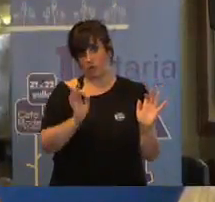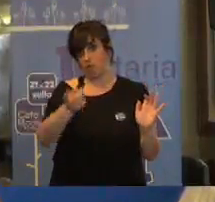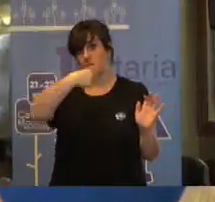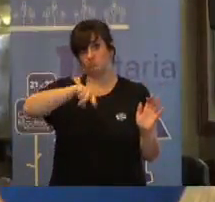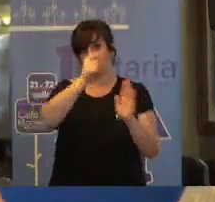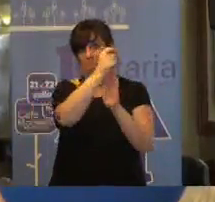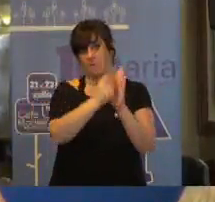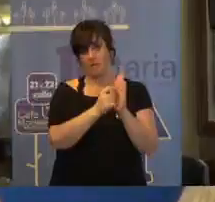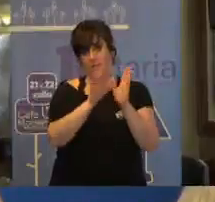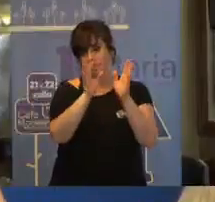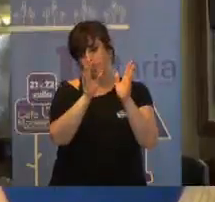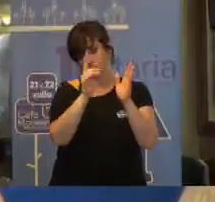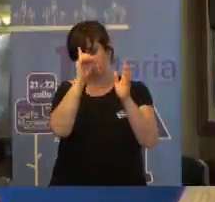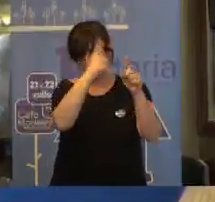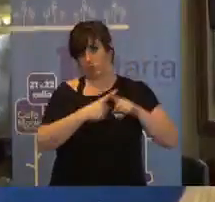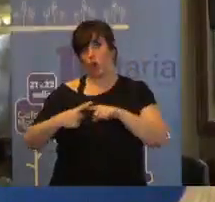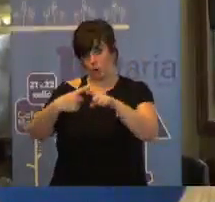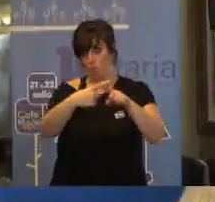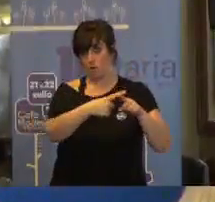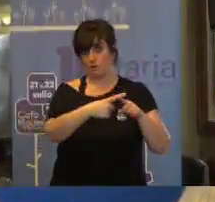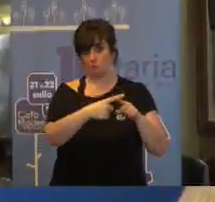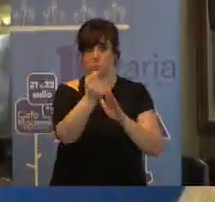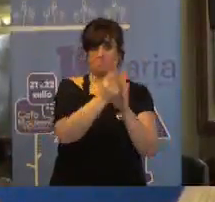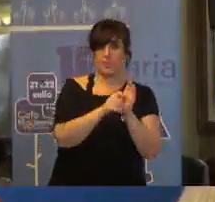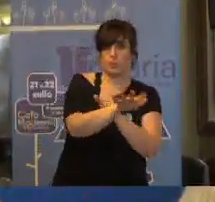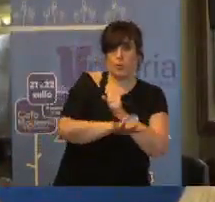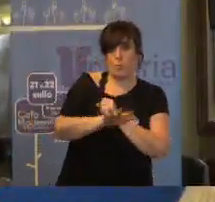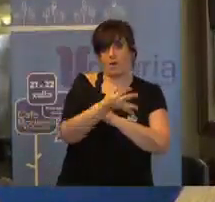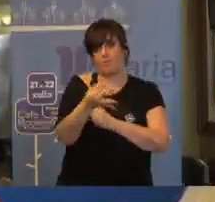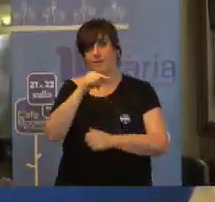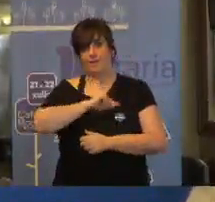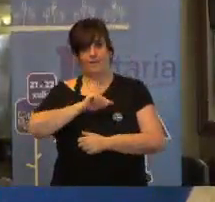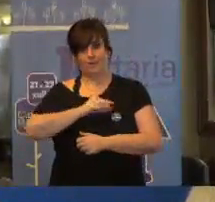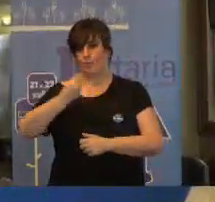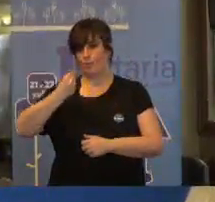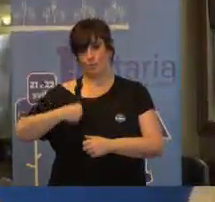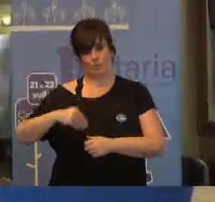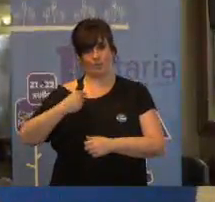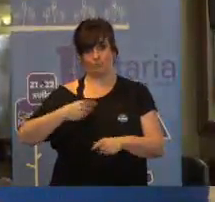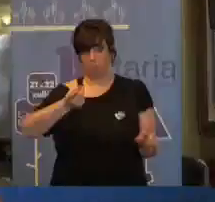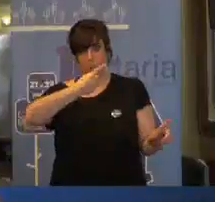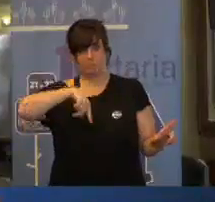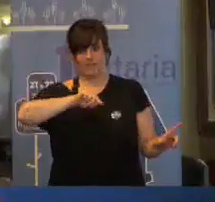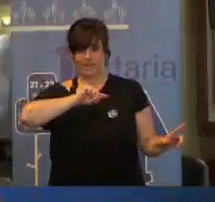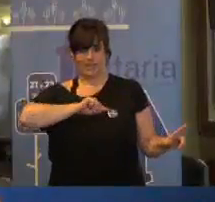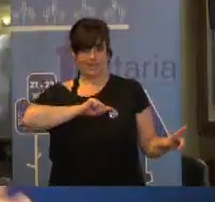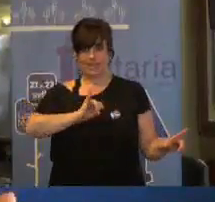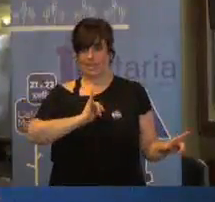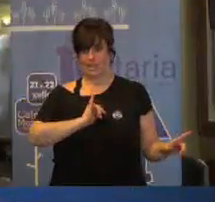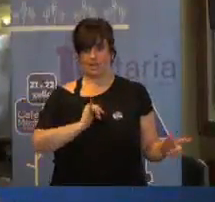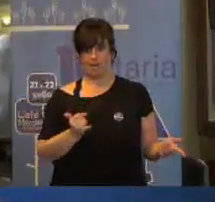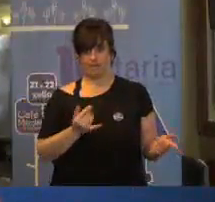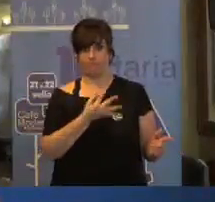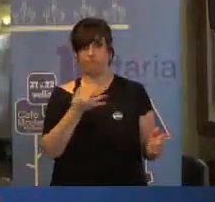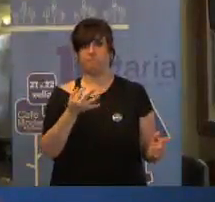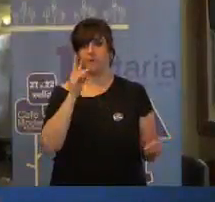mesmos principios básicos, os mesmos principios éticos nos que todas nos referenciamos e entendíamos que era bo